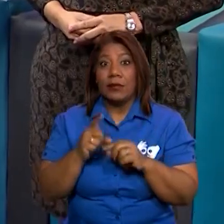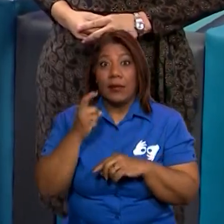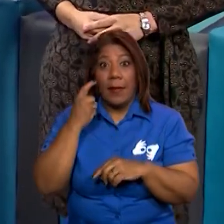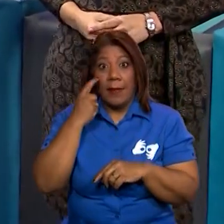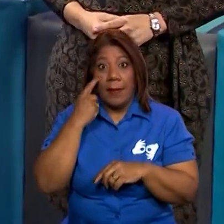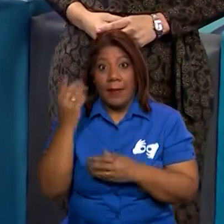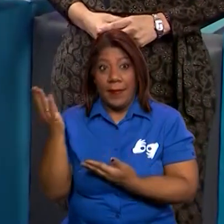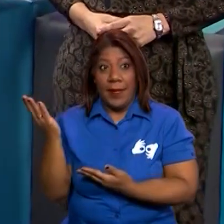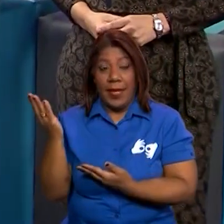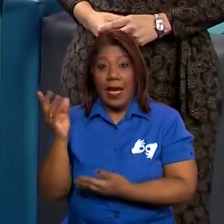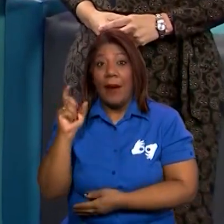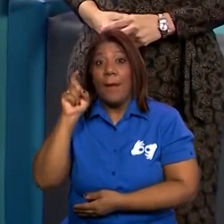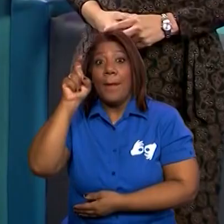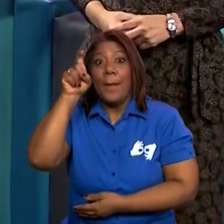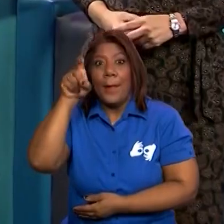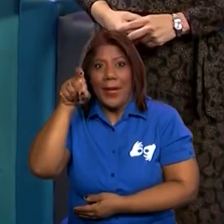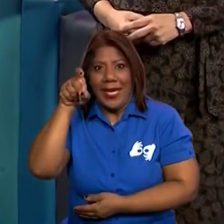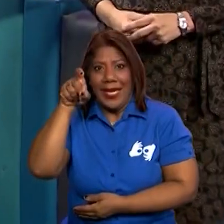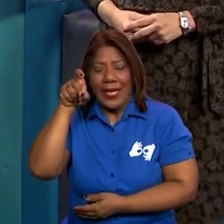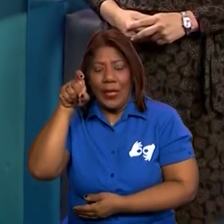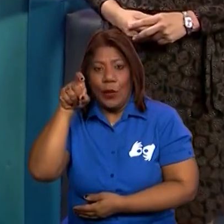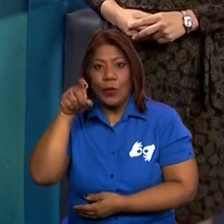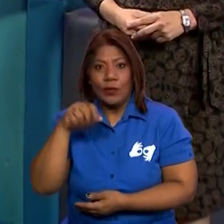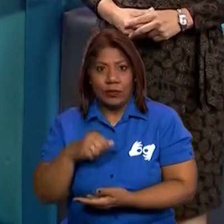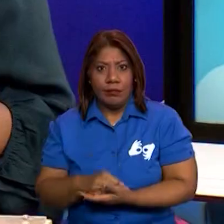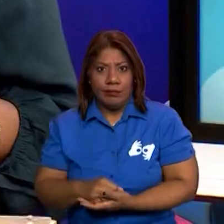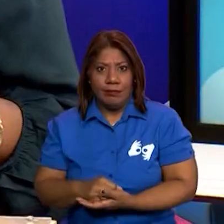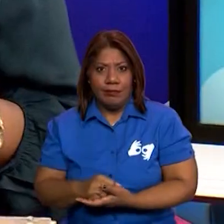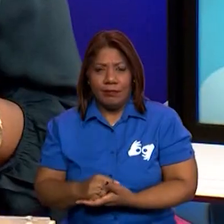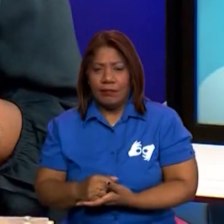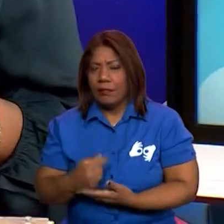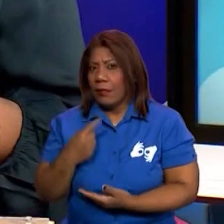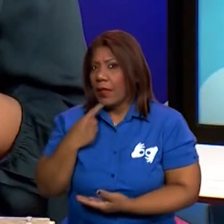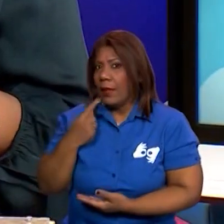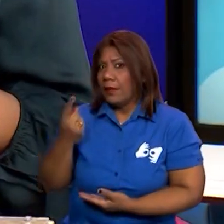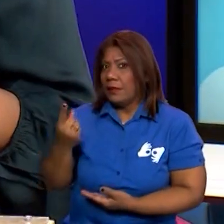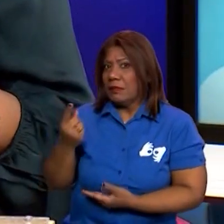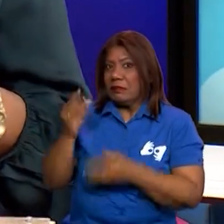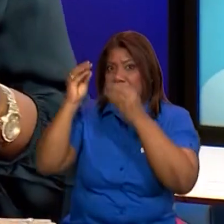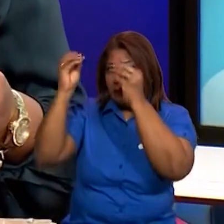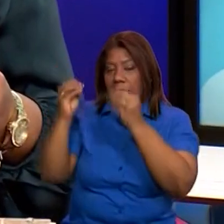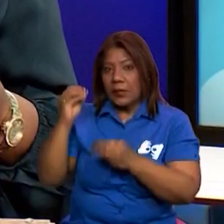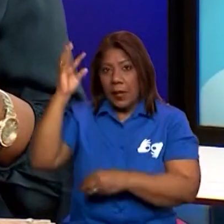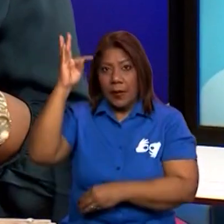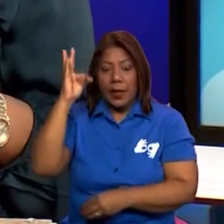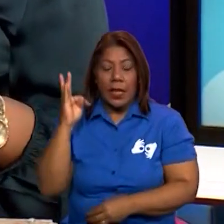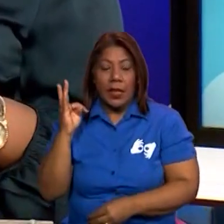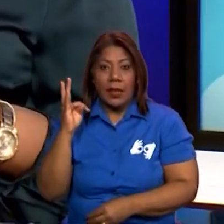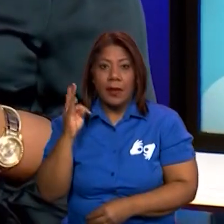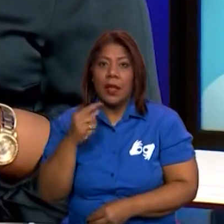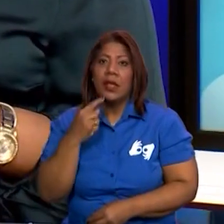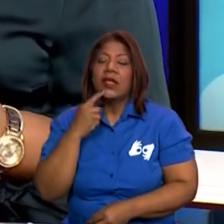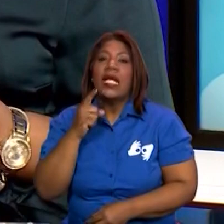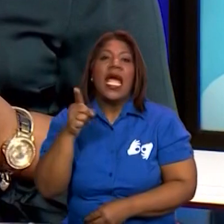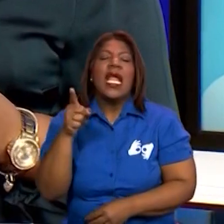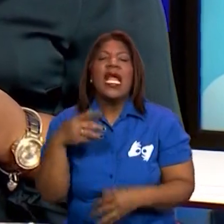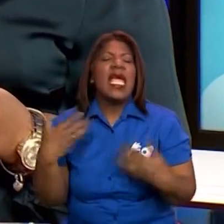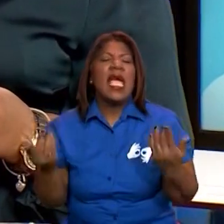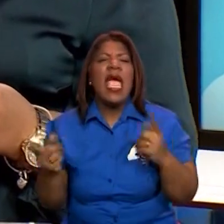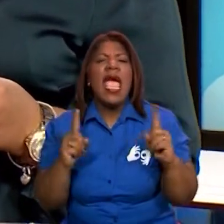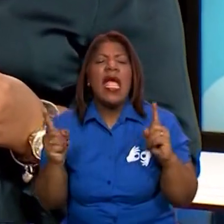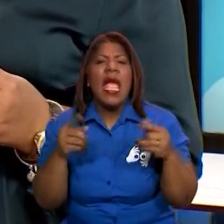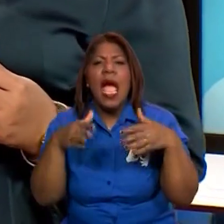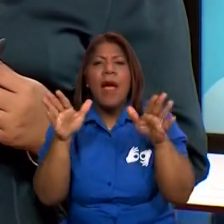aquí, si yo tuviese este perico y a este perico comúnmente lo llamamos así, sería un